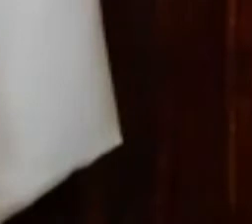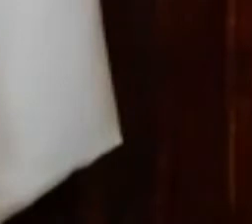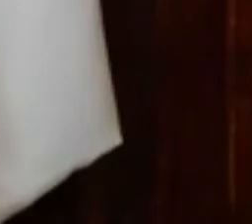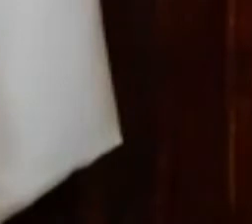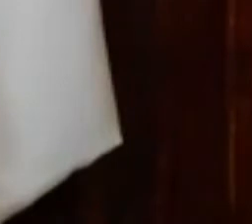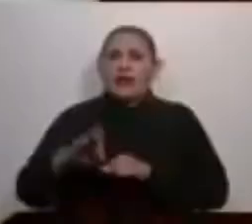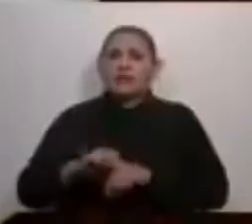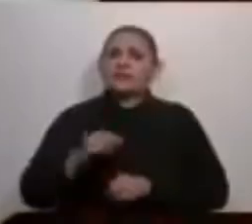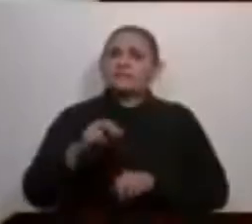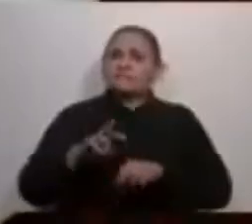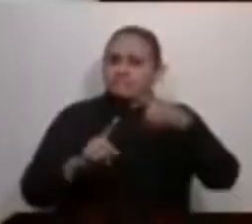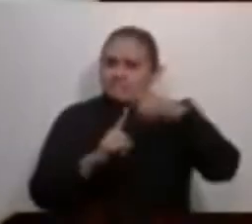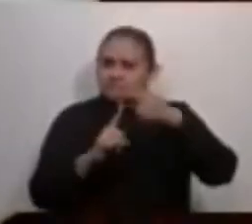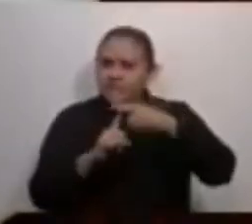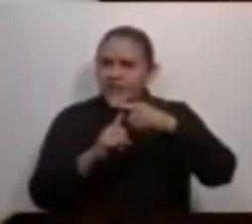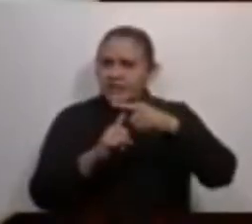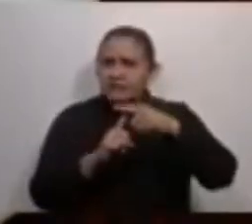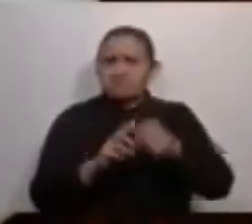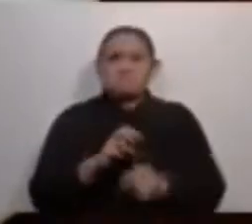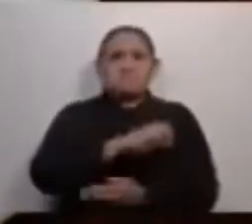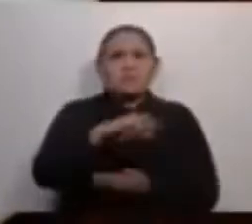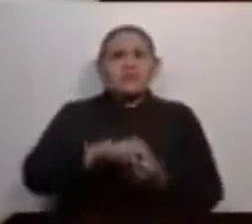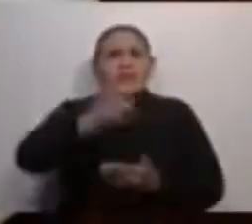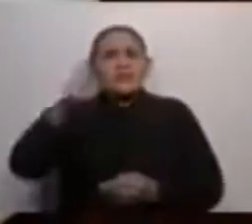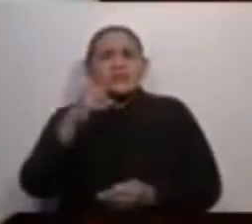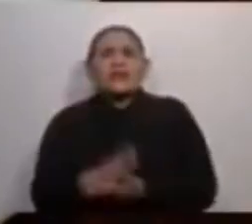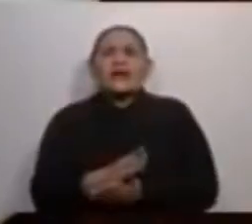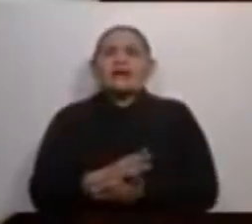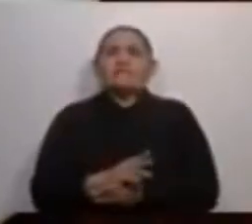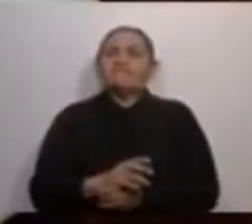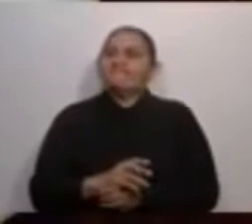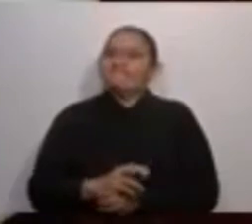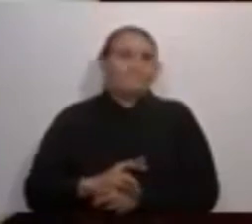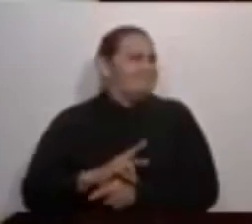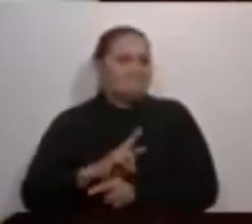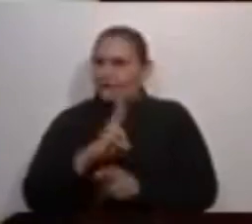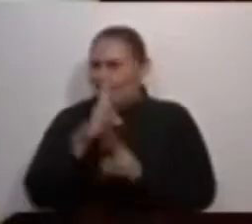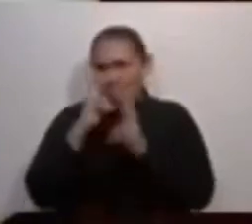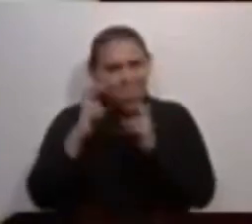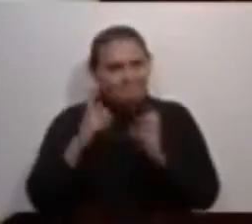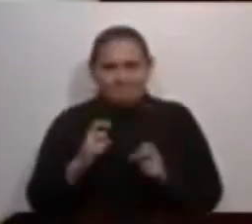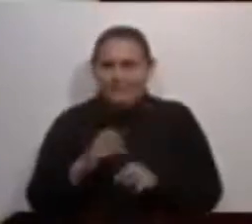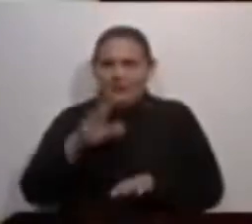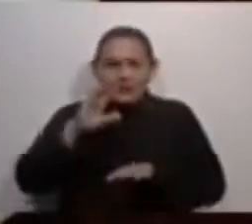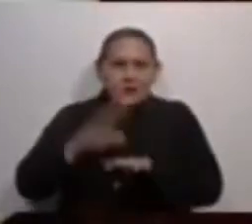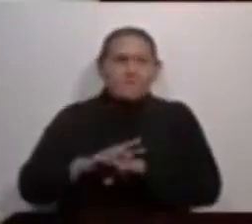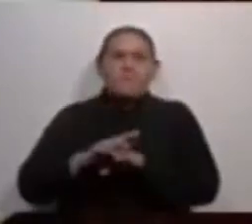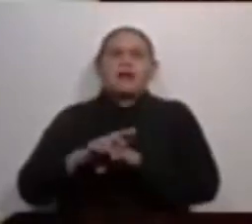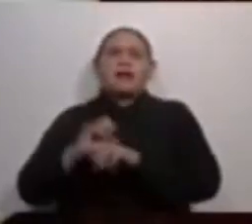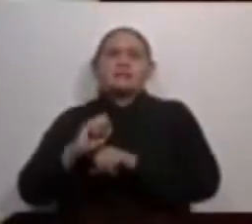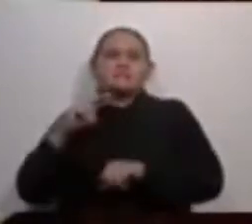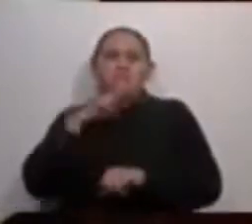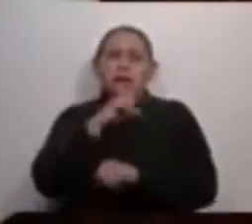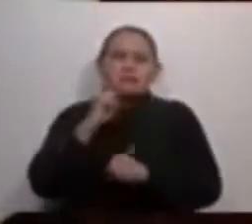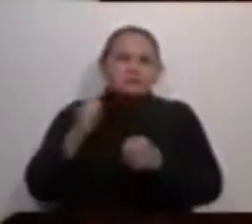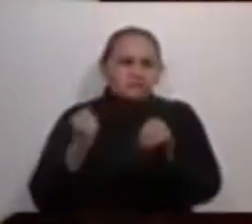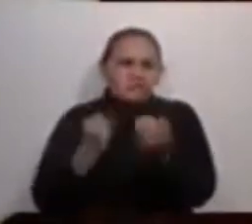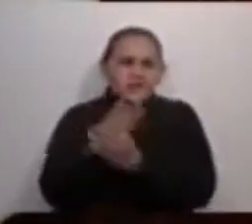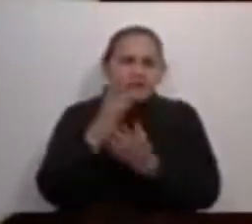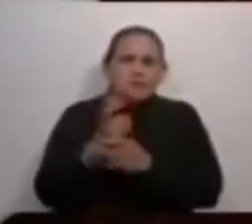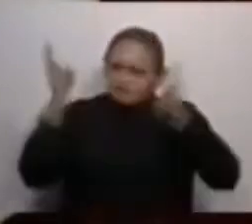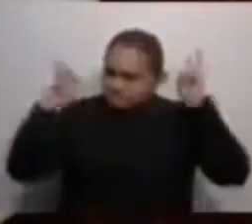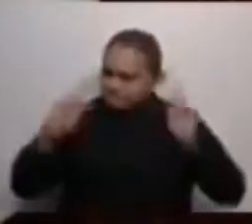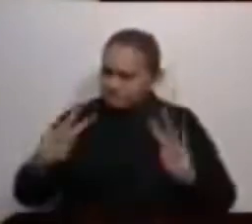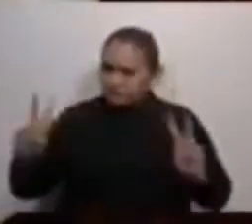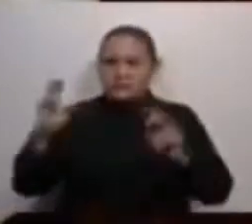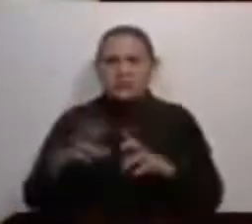de cada uno de ellos, Mérida será indestructible y más temprano que tarde saldremos victoriosos de este combate